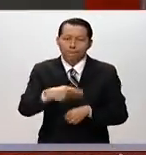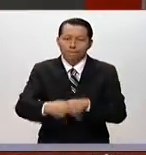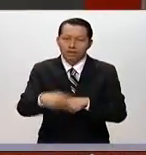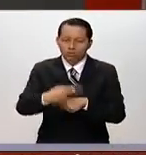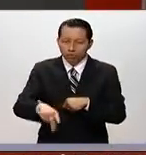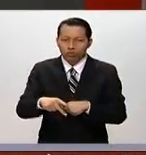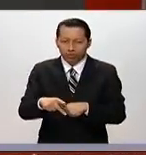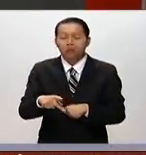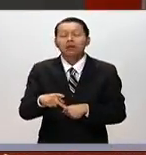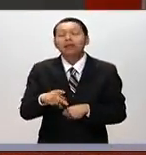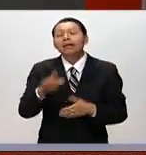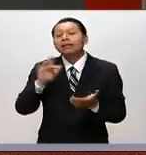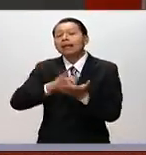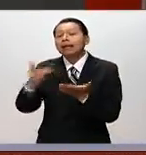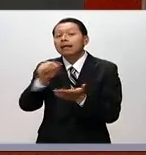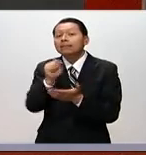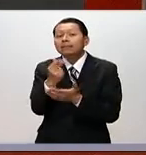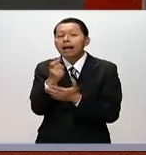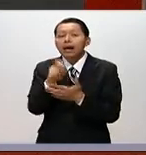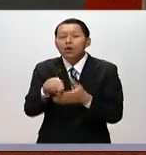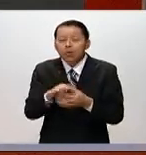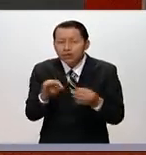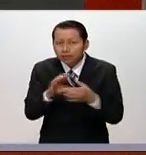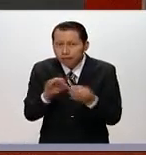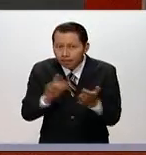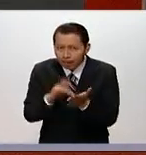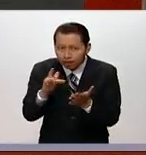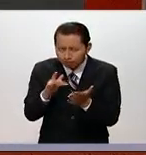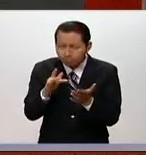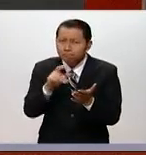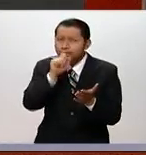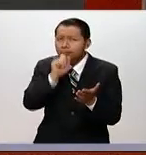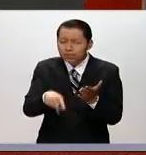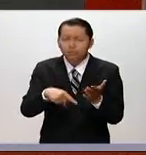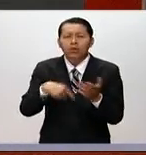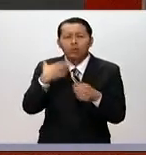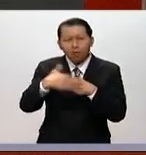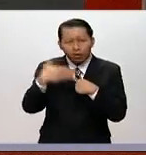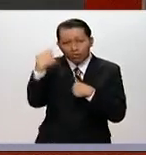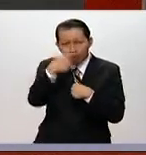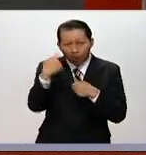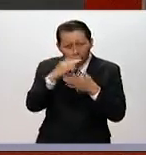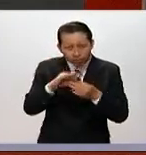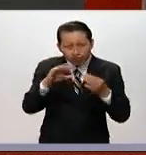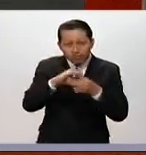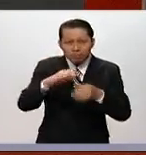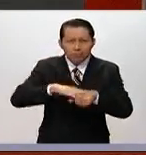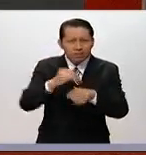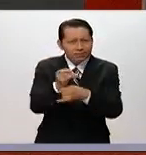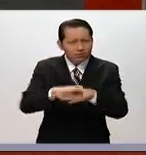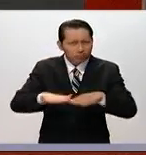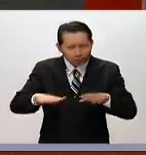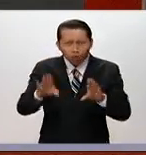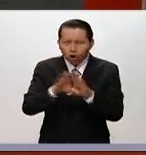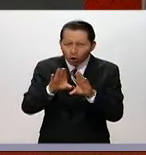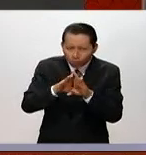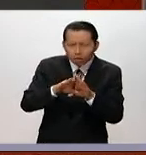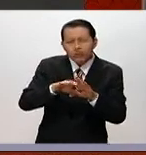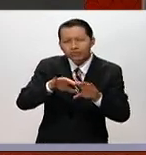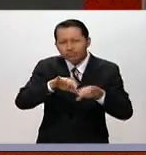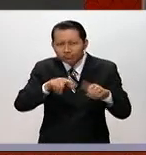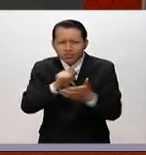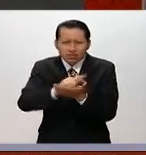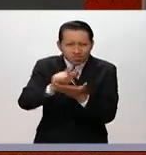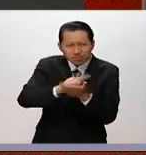por tu reporte. Estamos al pendiente de lo que se dé a conocer en las próximas horas sobre las labores de rescate allá en Puebla.